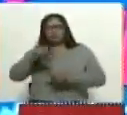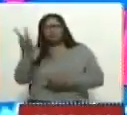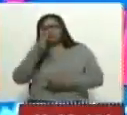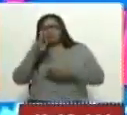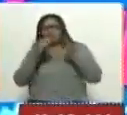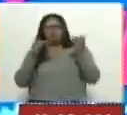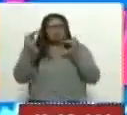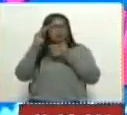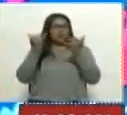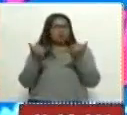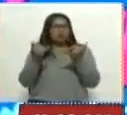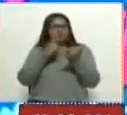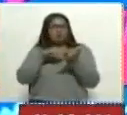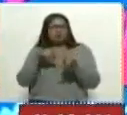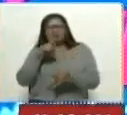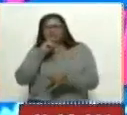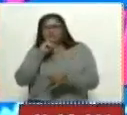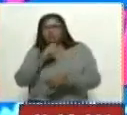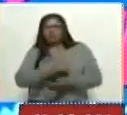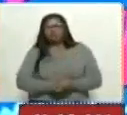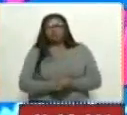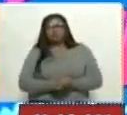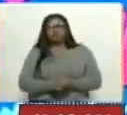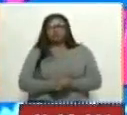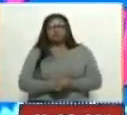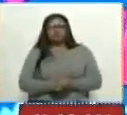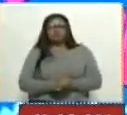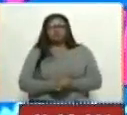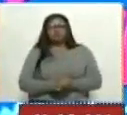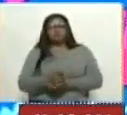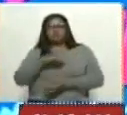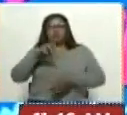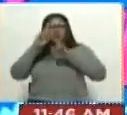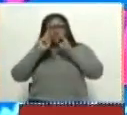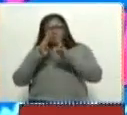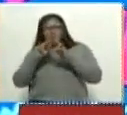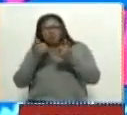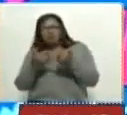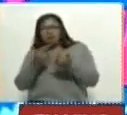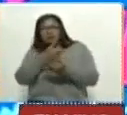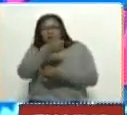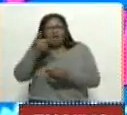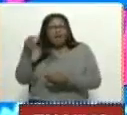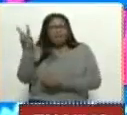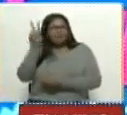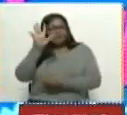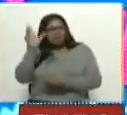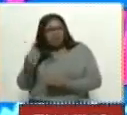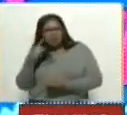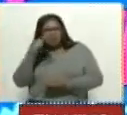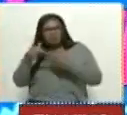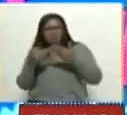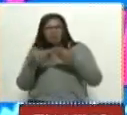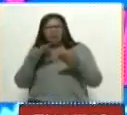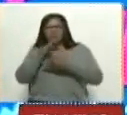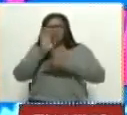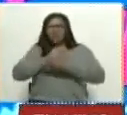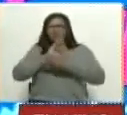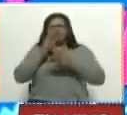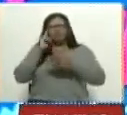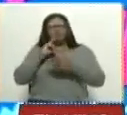de superar estas dificultades y les respondemos Porque en cada venezolano está el espíritu de Bolívar